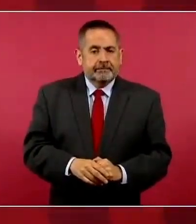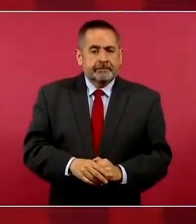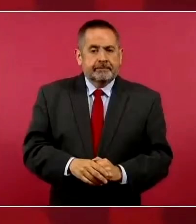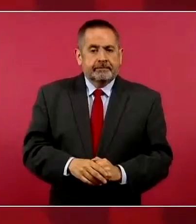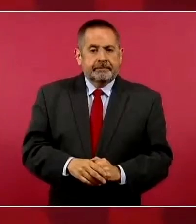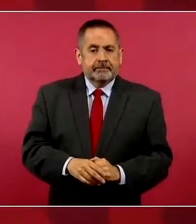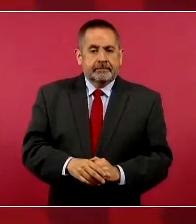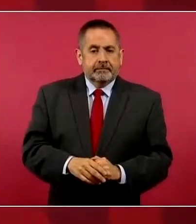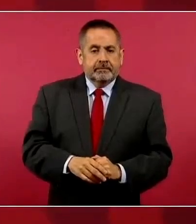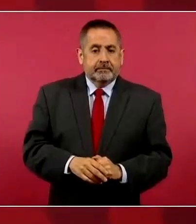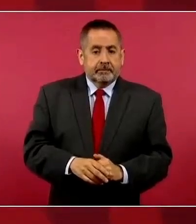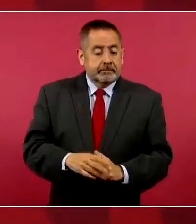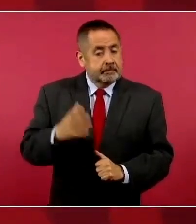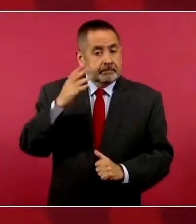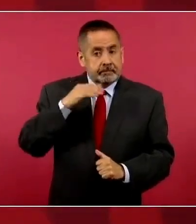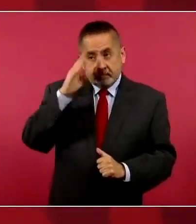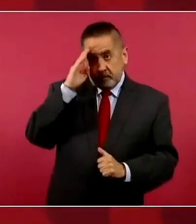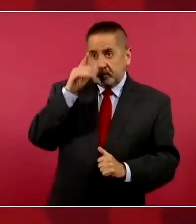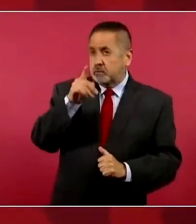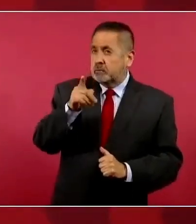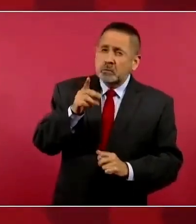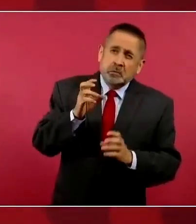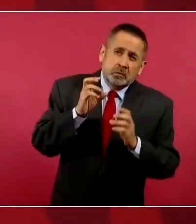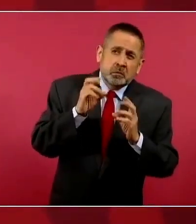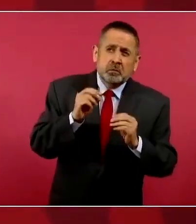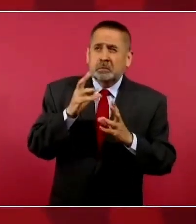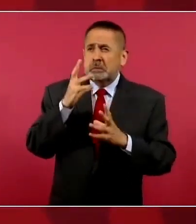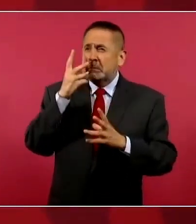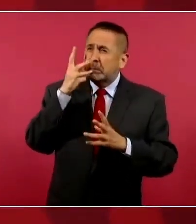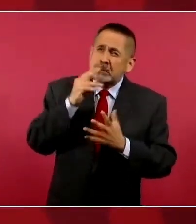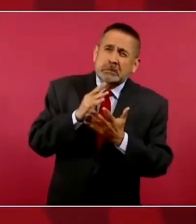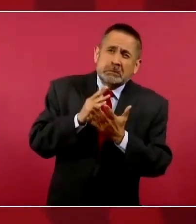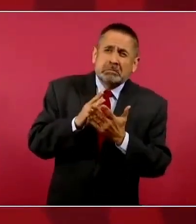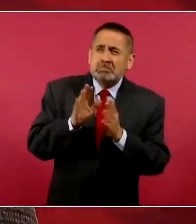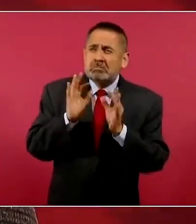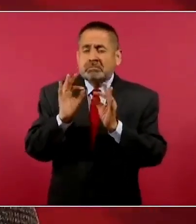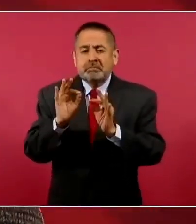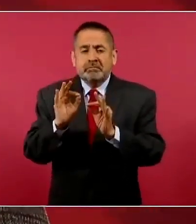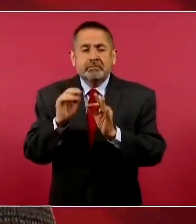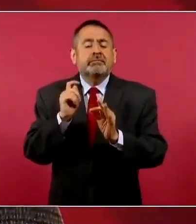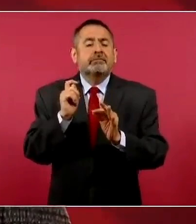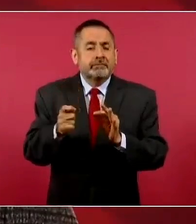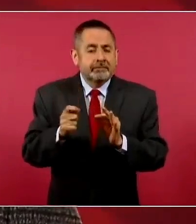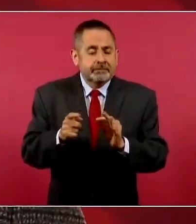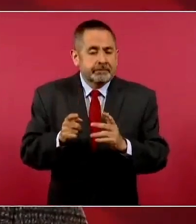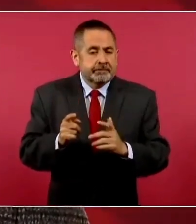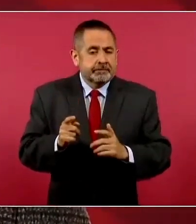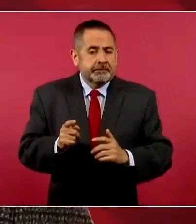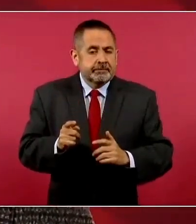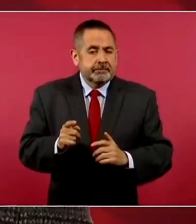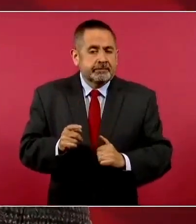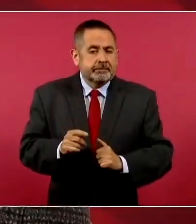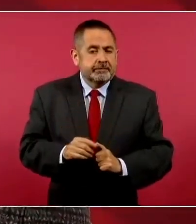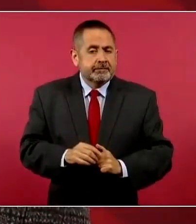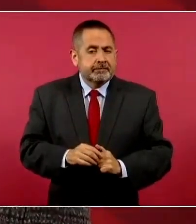se exaltó tanto, ¿sí?, que se